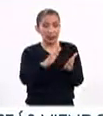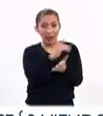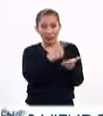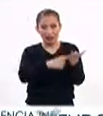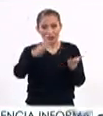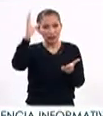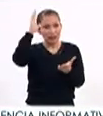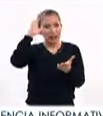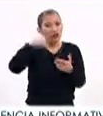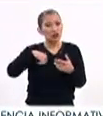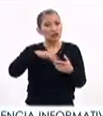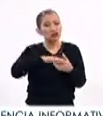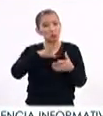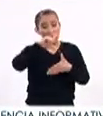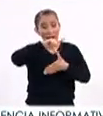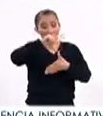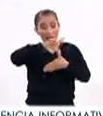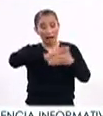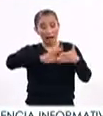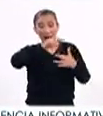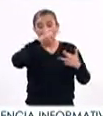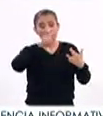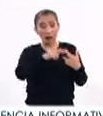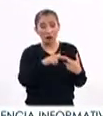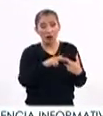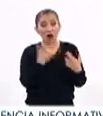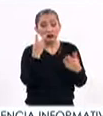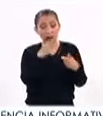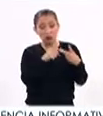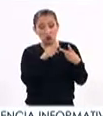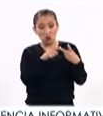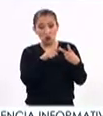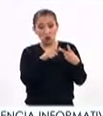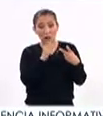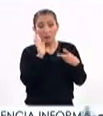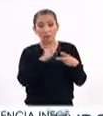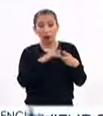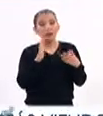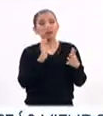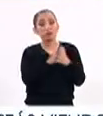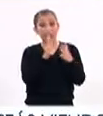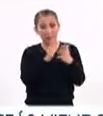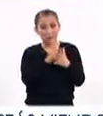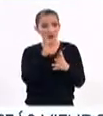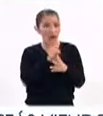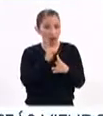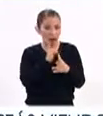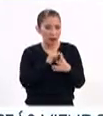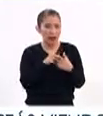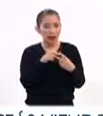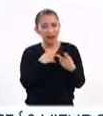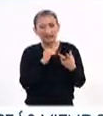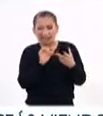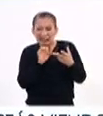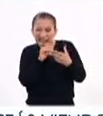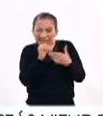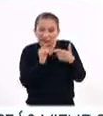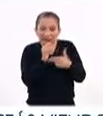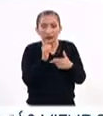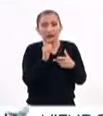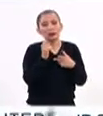la ciencia, es que somos América Latina la región en segundo lugar con mayor participación. Se acerca mucho a